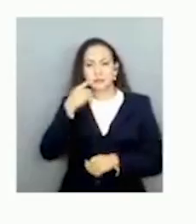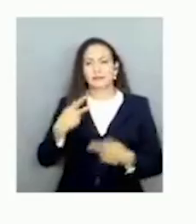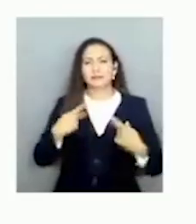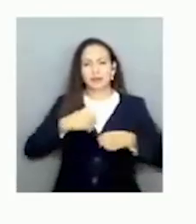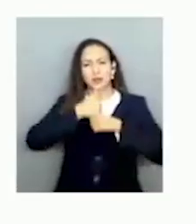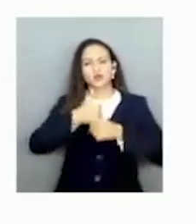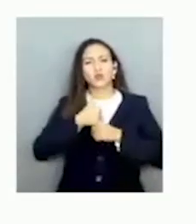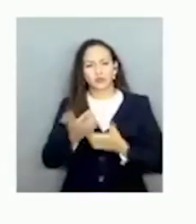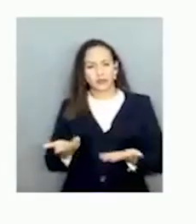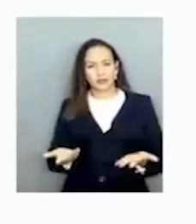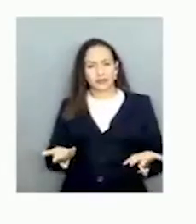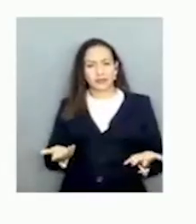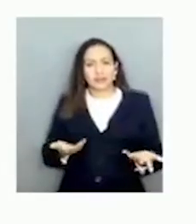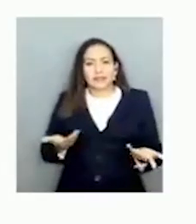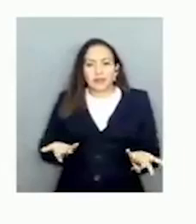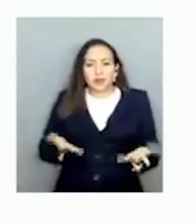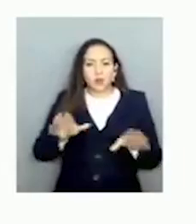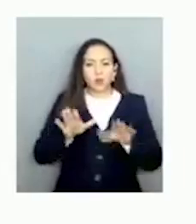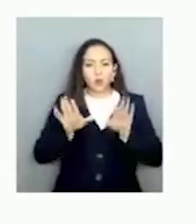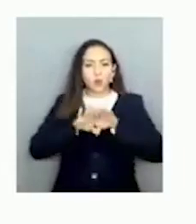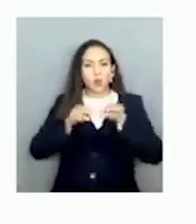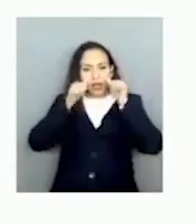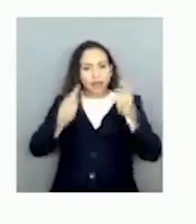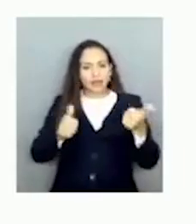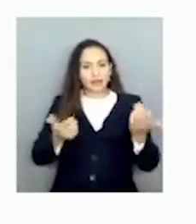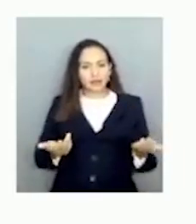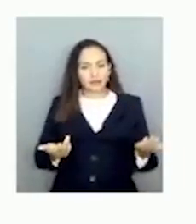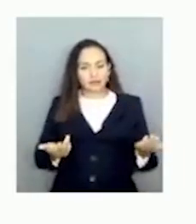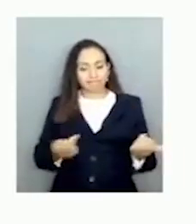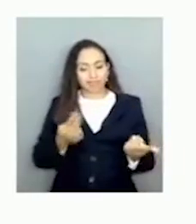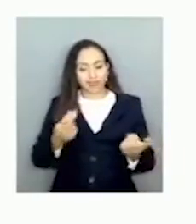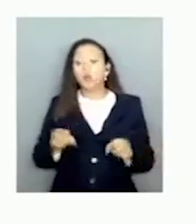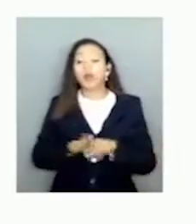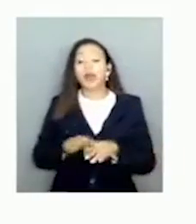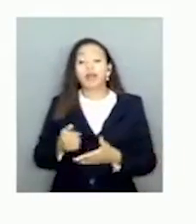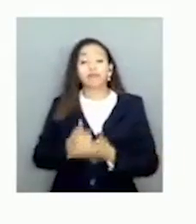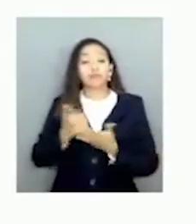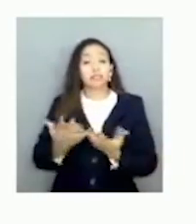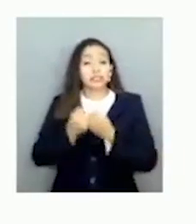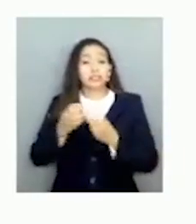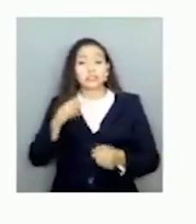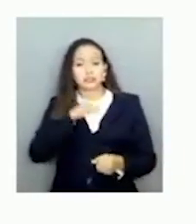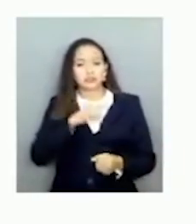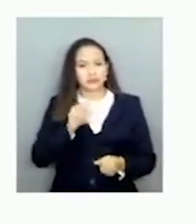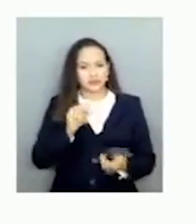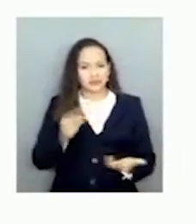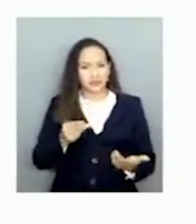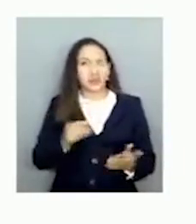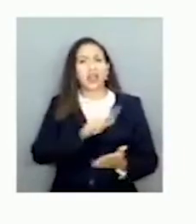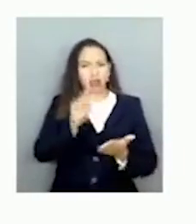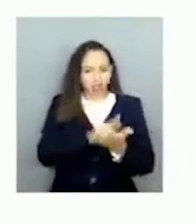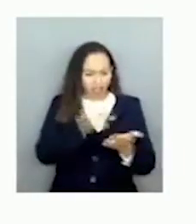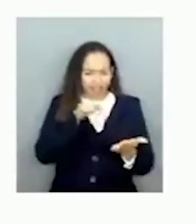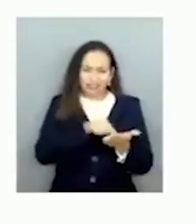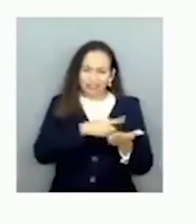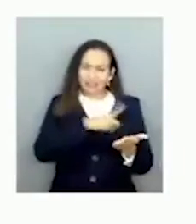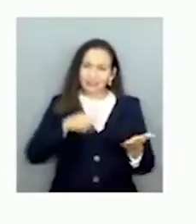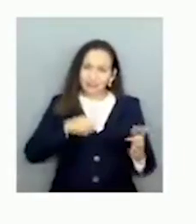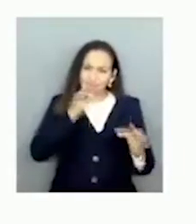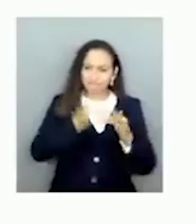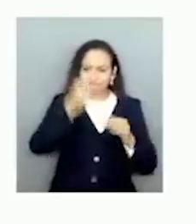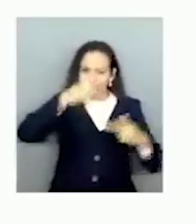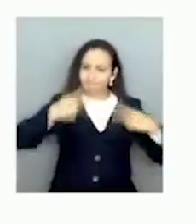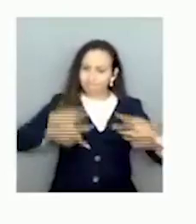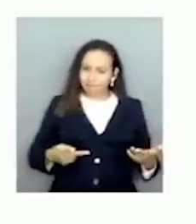consenso. Norma Piña alerta sobre reforma al Poder Judicial. No llegará el más capacitado, sino el más popular. La ministra presidente de la Suprema Corte,